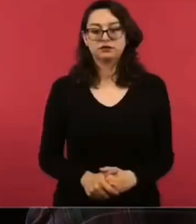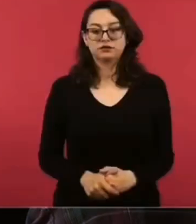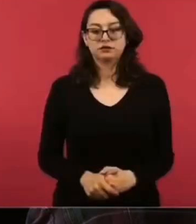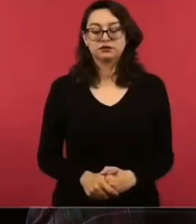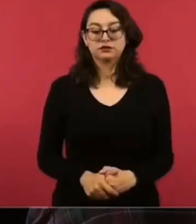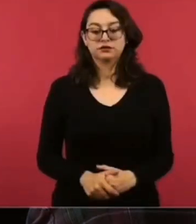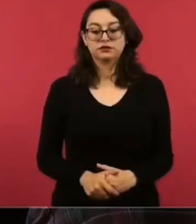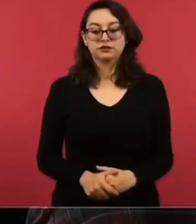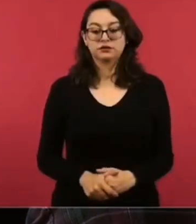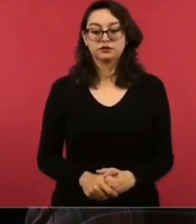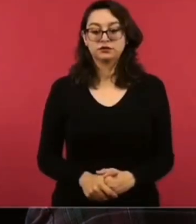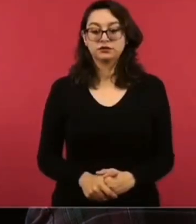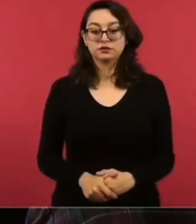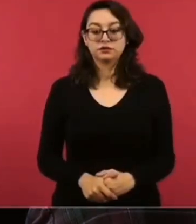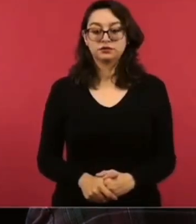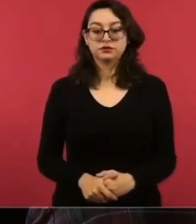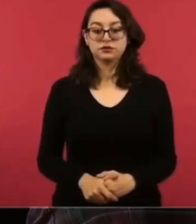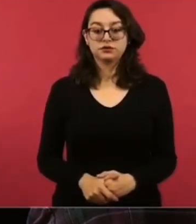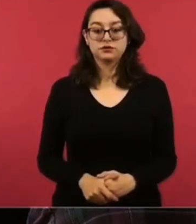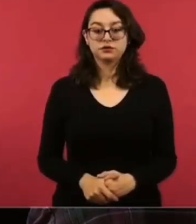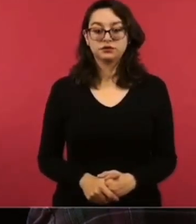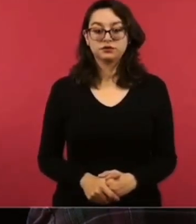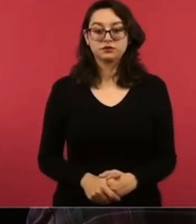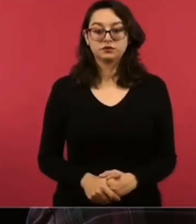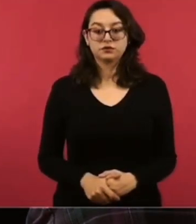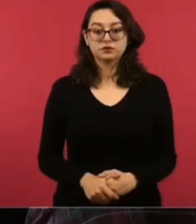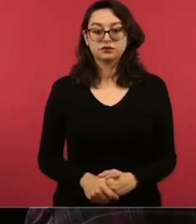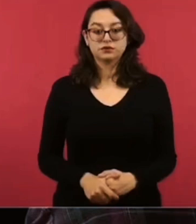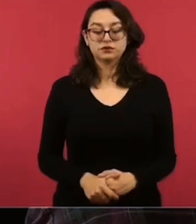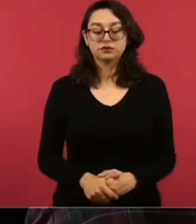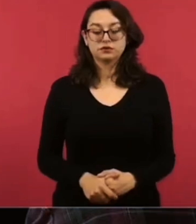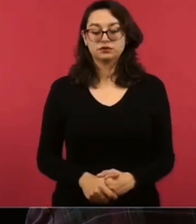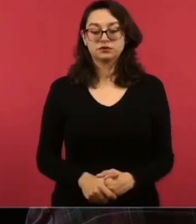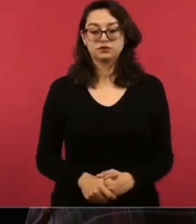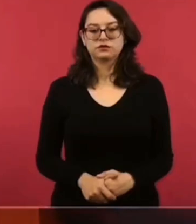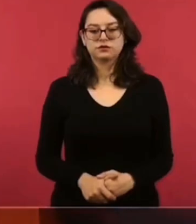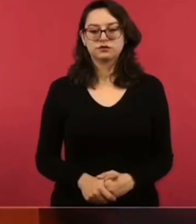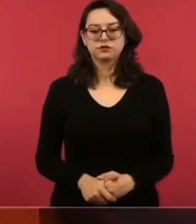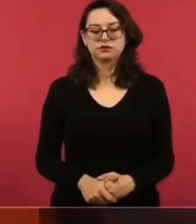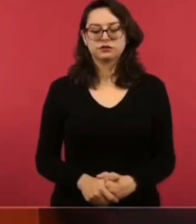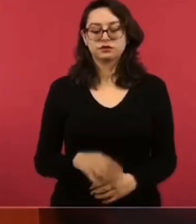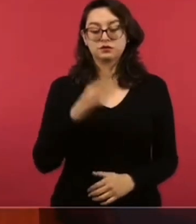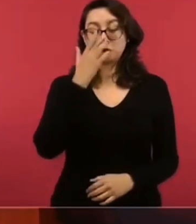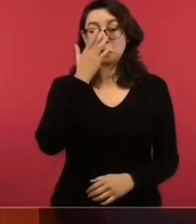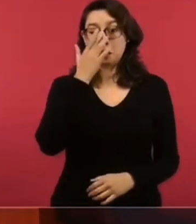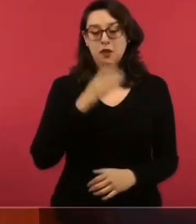predecibles y